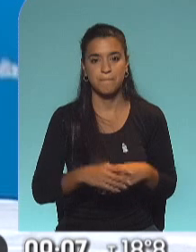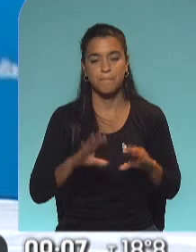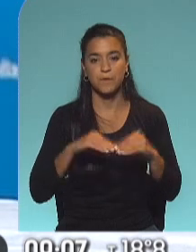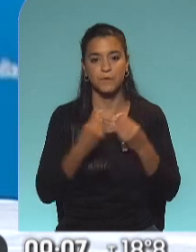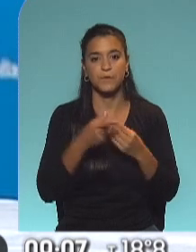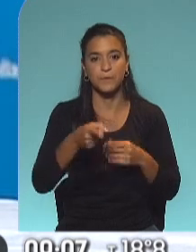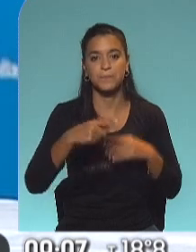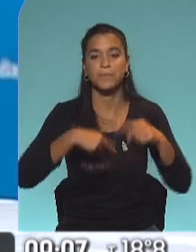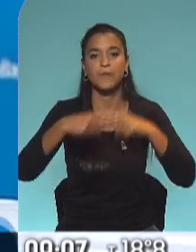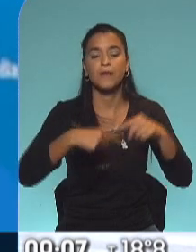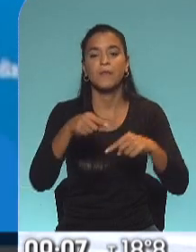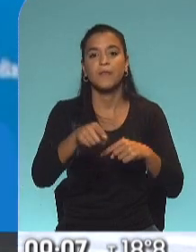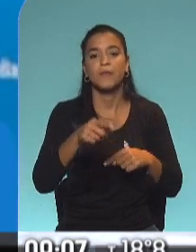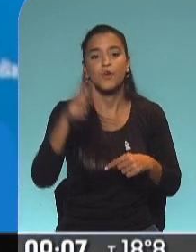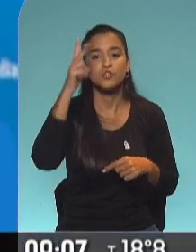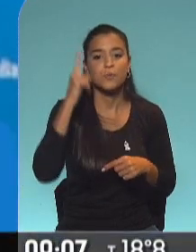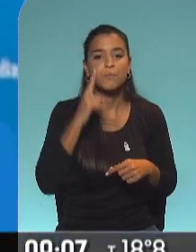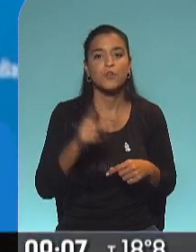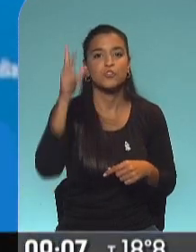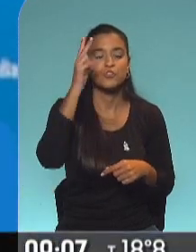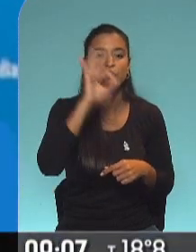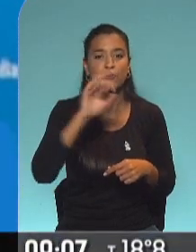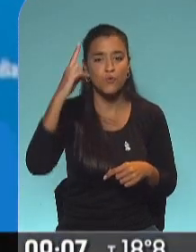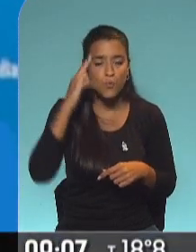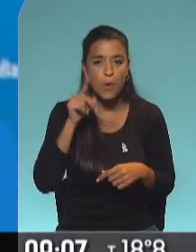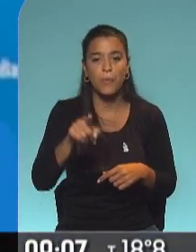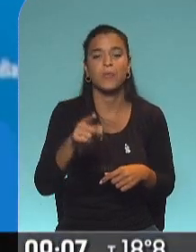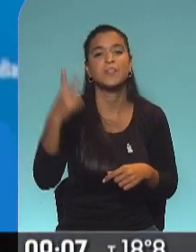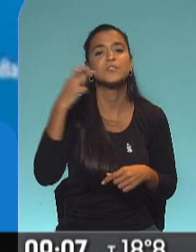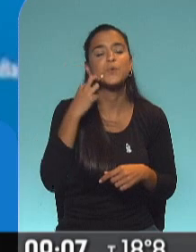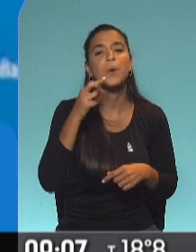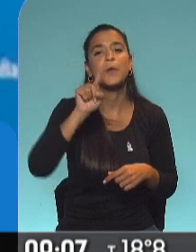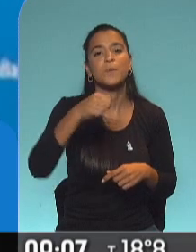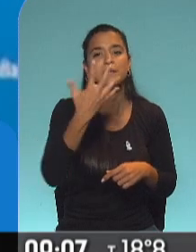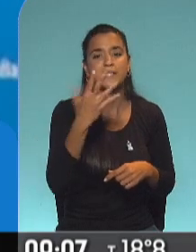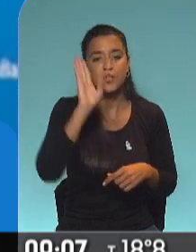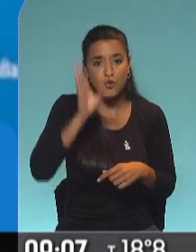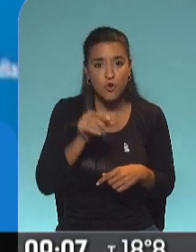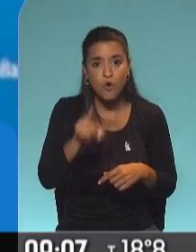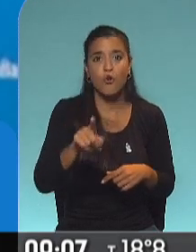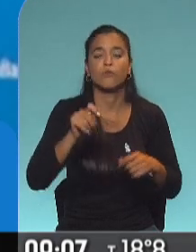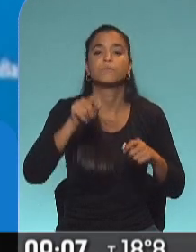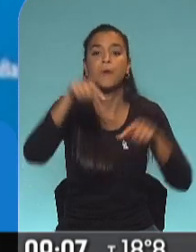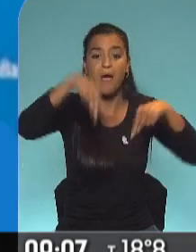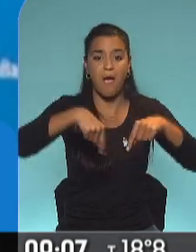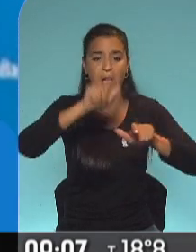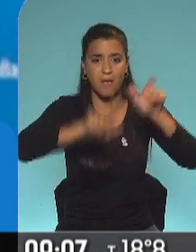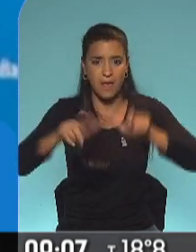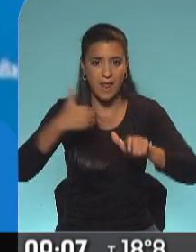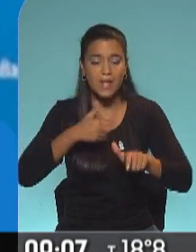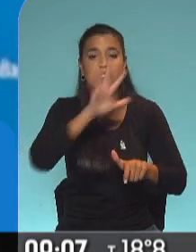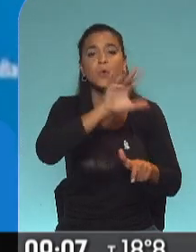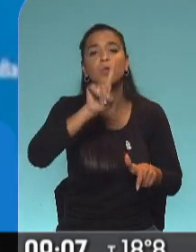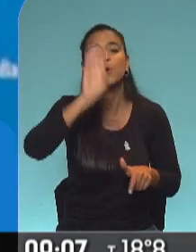coronavirus de ocho mil 809 19,5 casos cada 100.000 habitantes en la tasa de incidencia en argentina